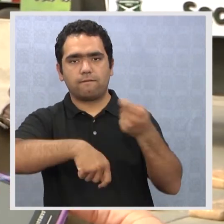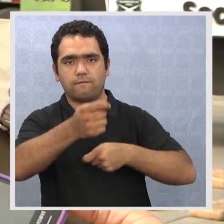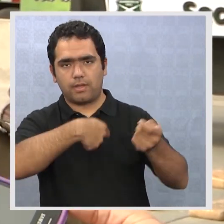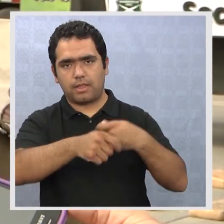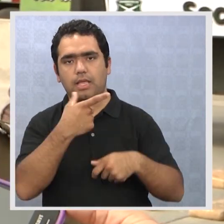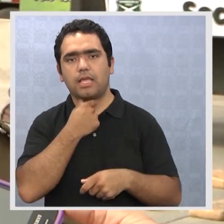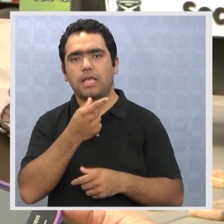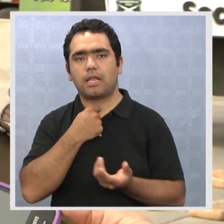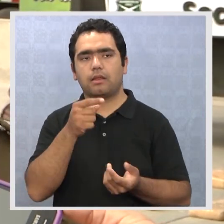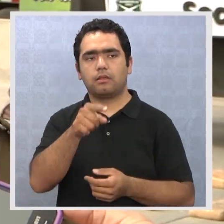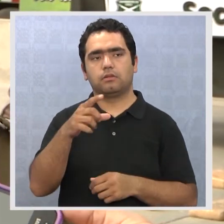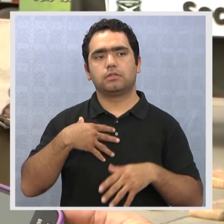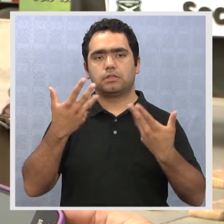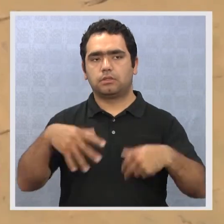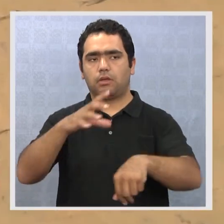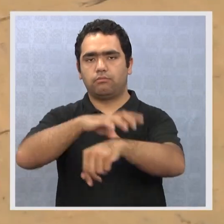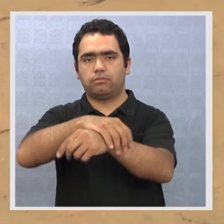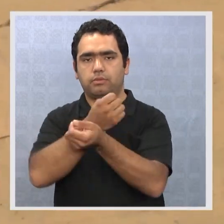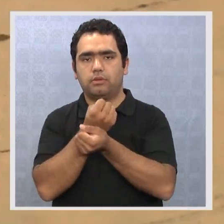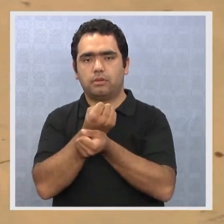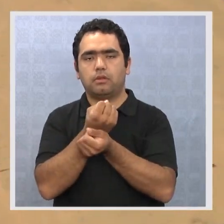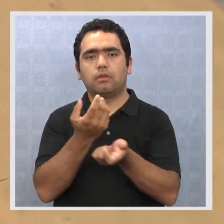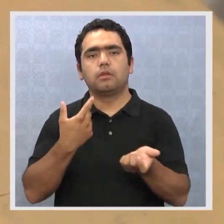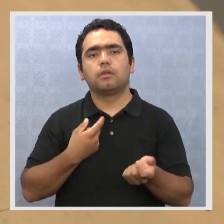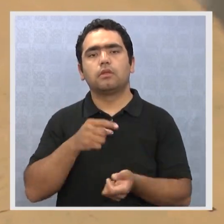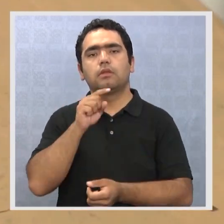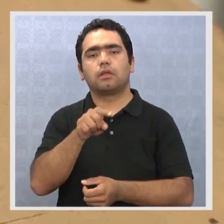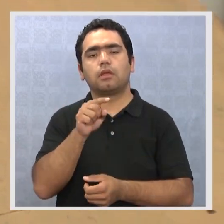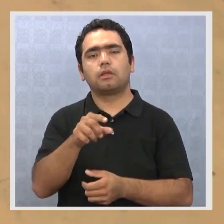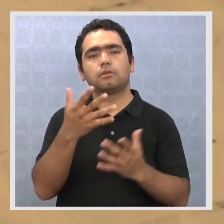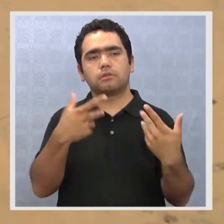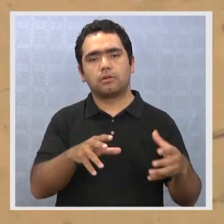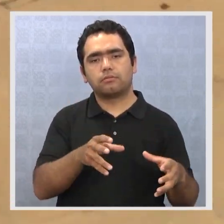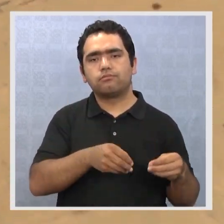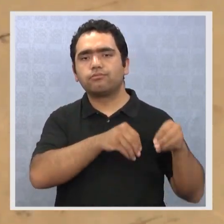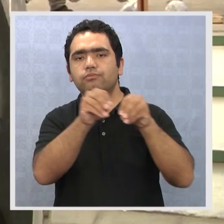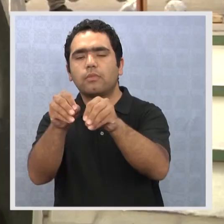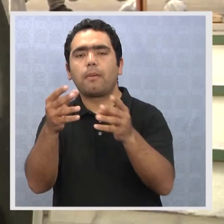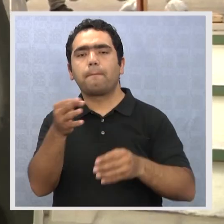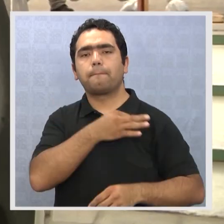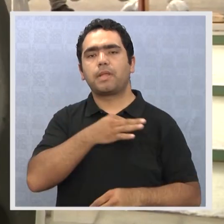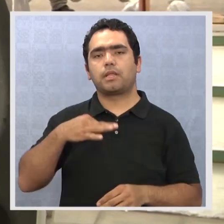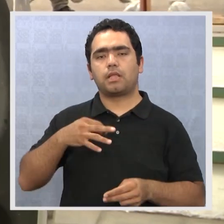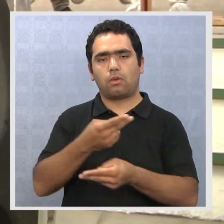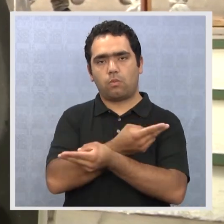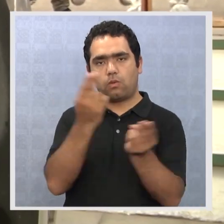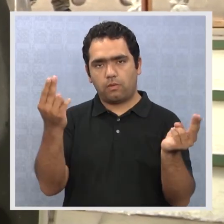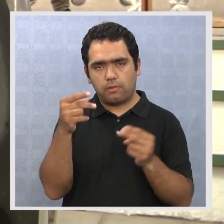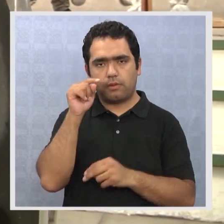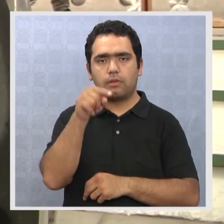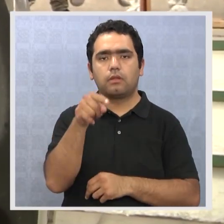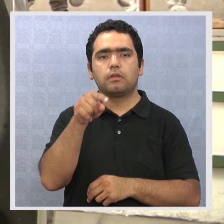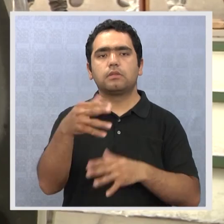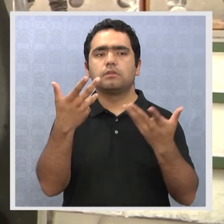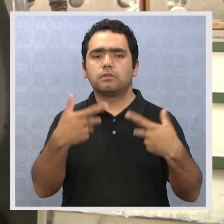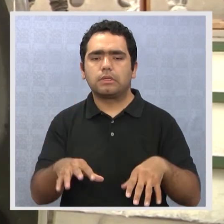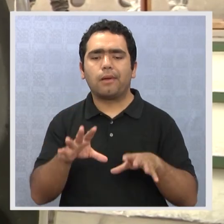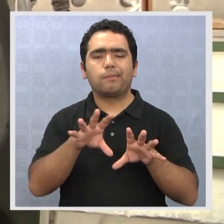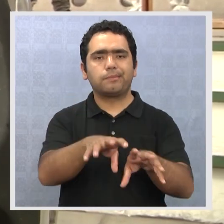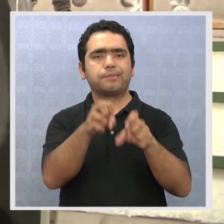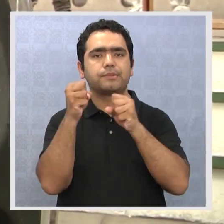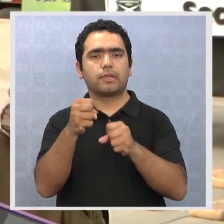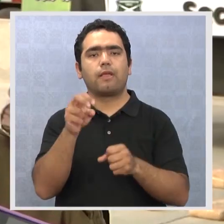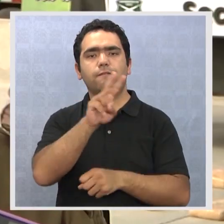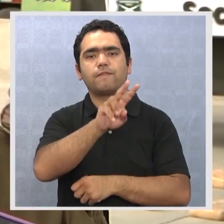se produjo la detención de estas tres personas fueron puestos a disposición del ministerio público y se incautaron estos